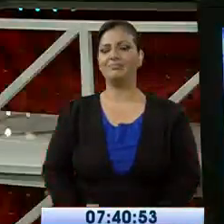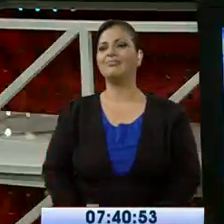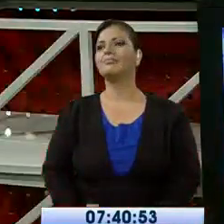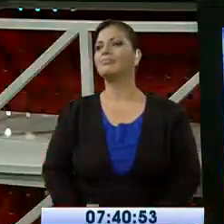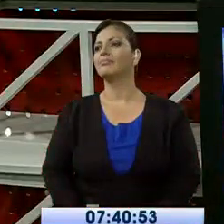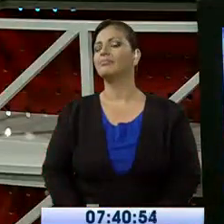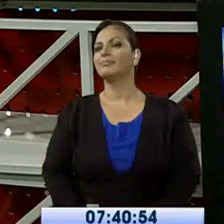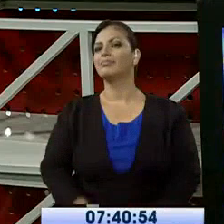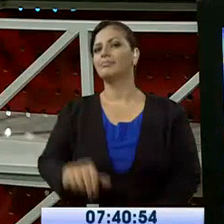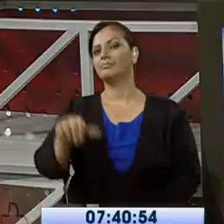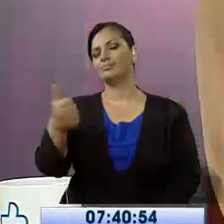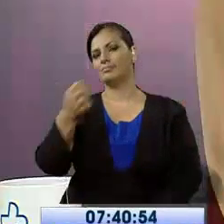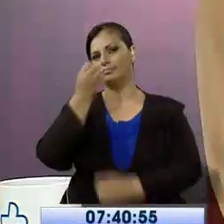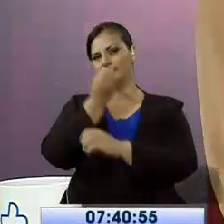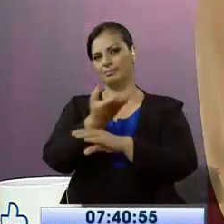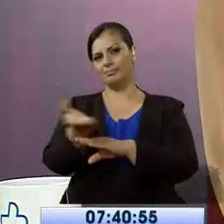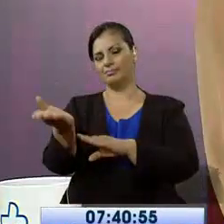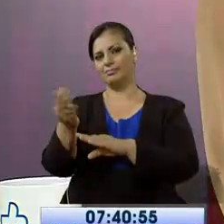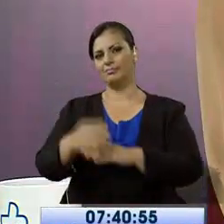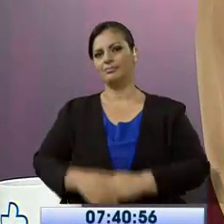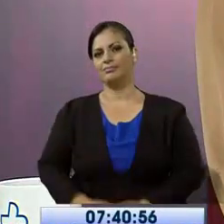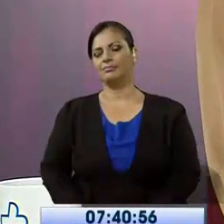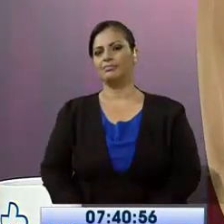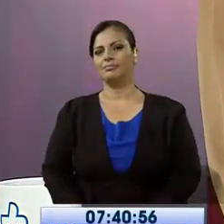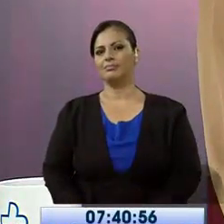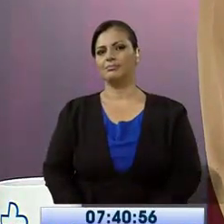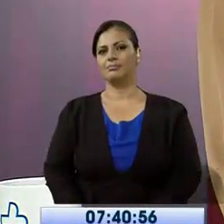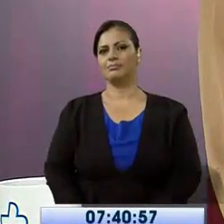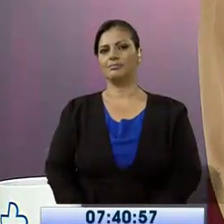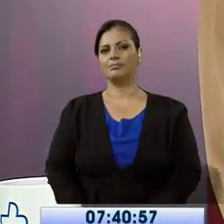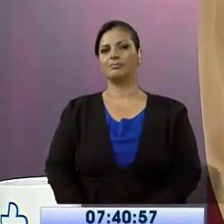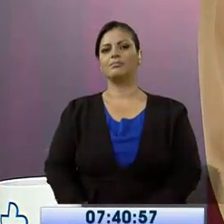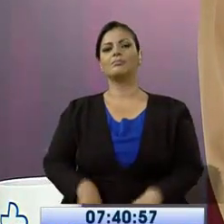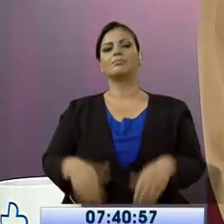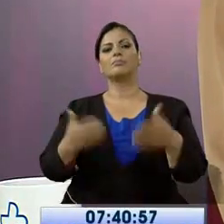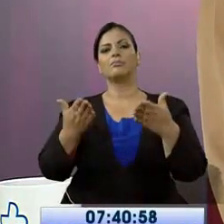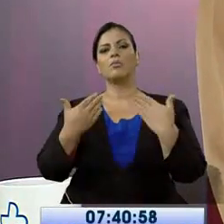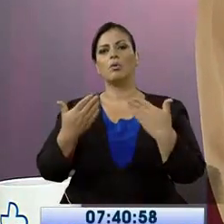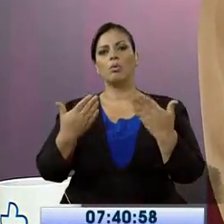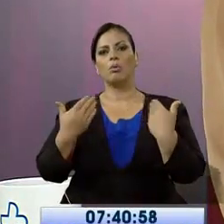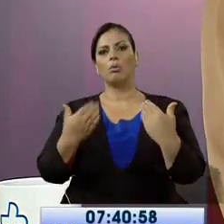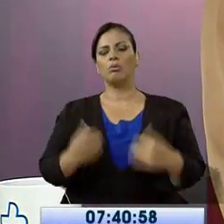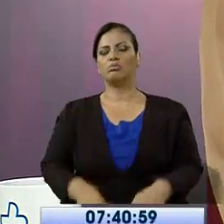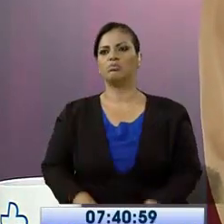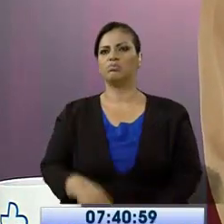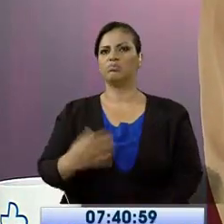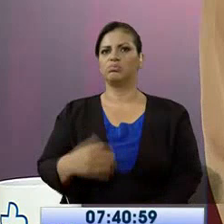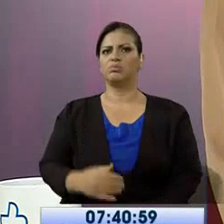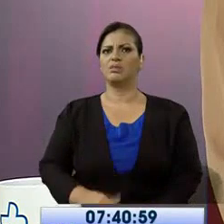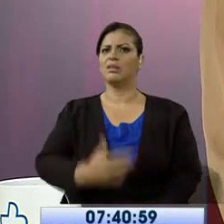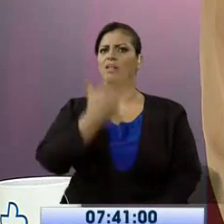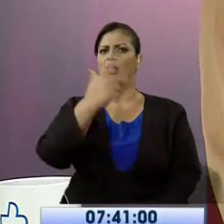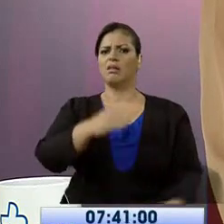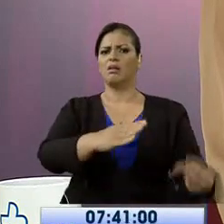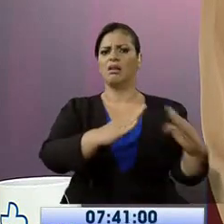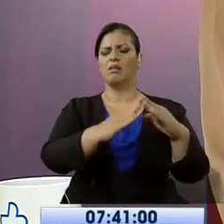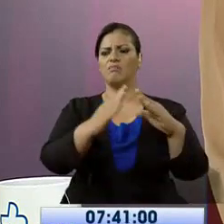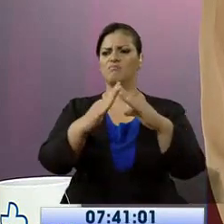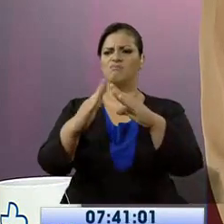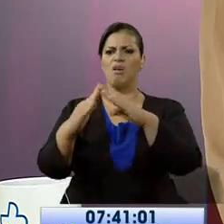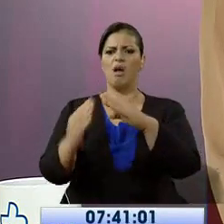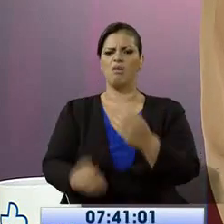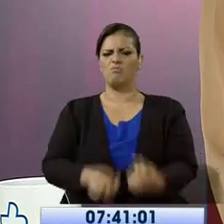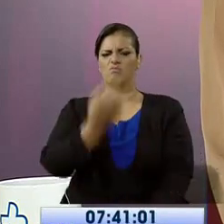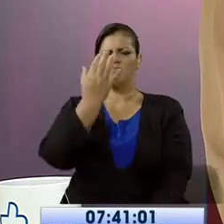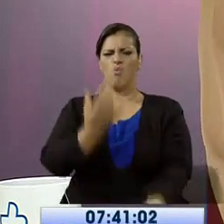Vamos con otra información. La propagación de 3 incendios en Guayaquil evidencia la vulnerabilidad debido